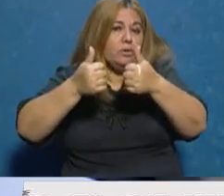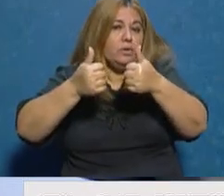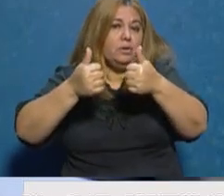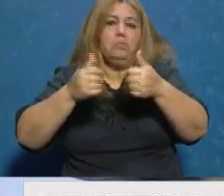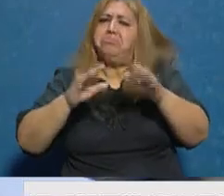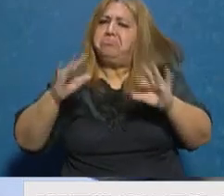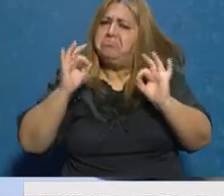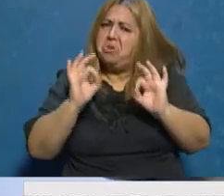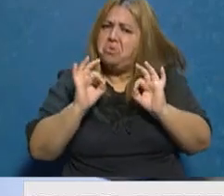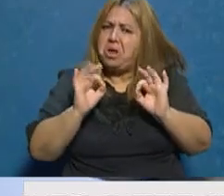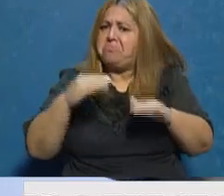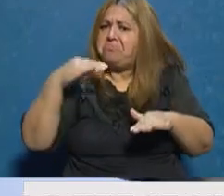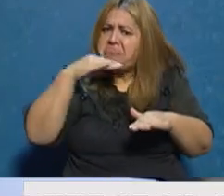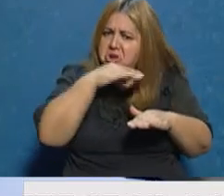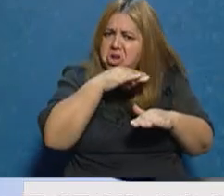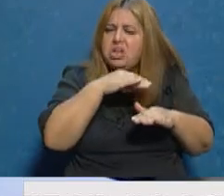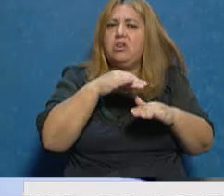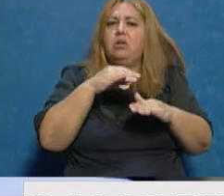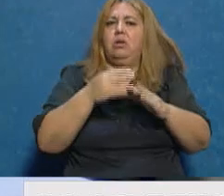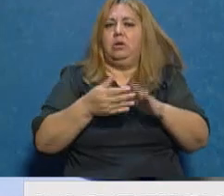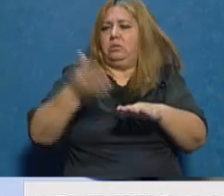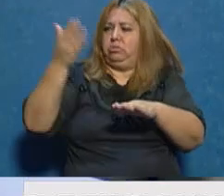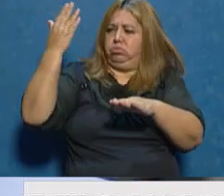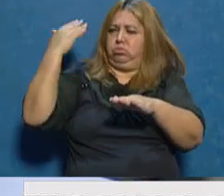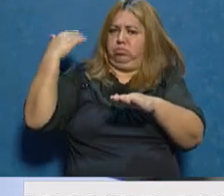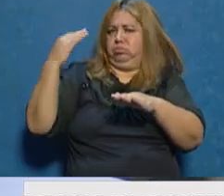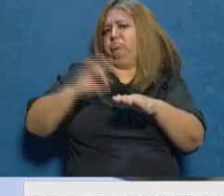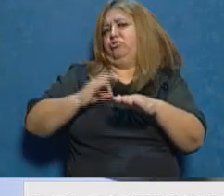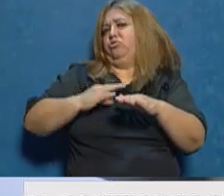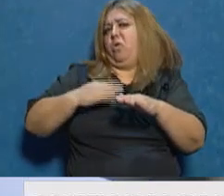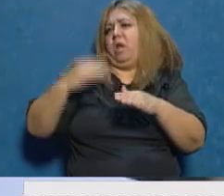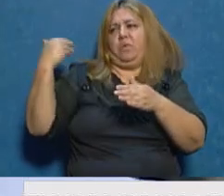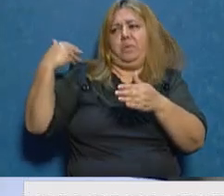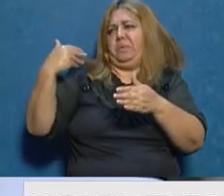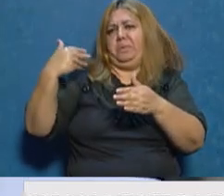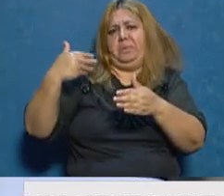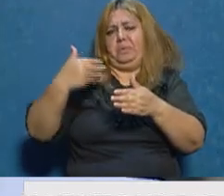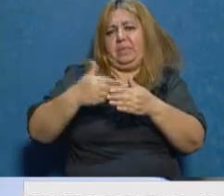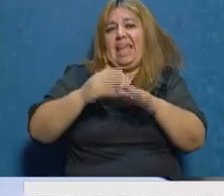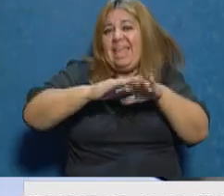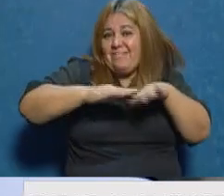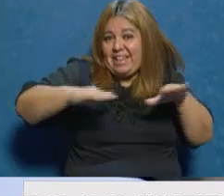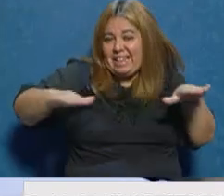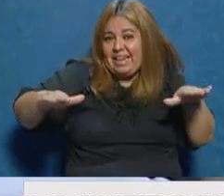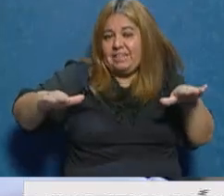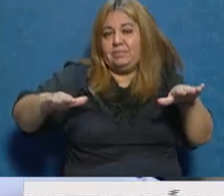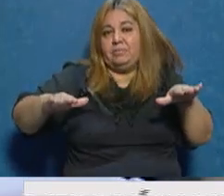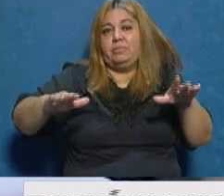muy prolijo, un torneo ya se viene haciendo hace varios años de infantiles, y este año se